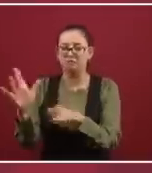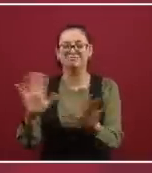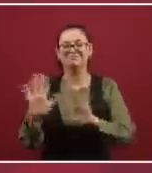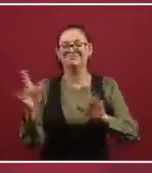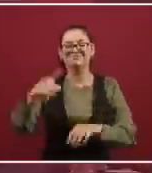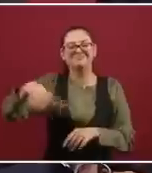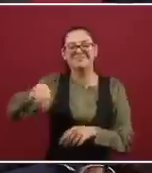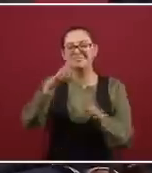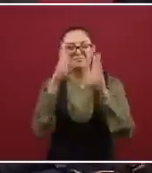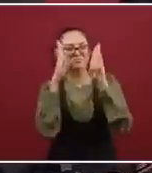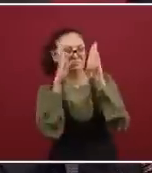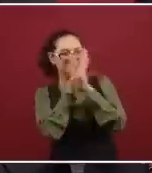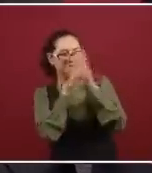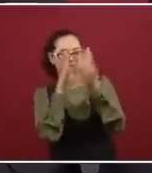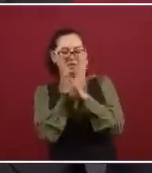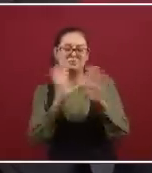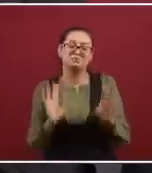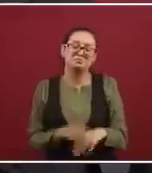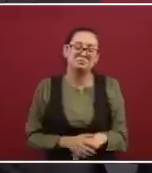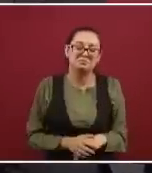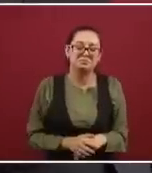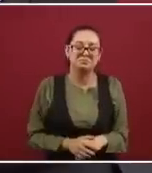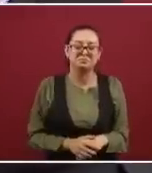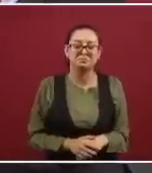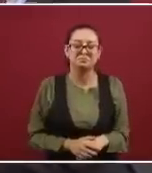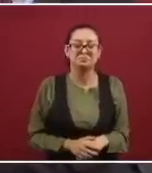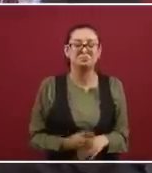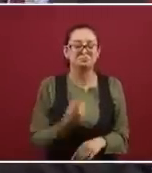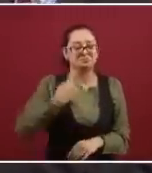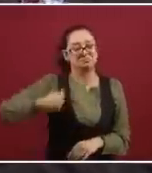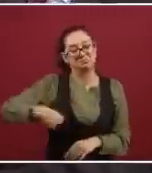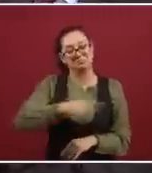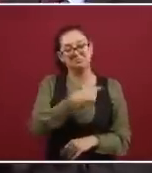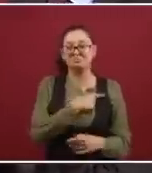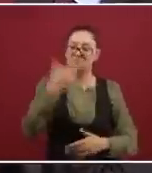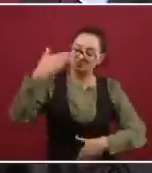Y que íbamos al cine y se metían al cine.